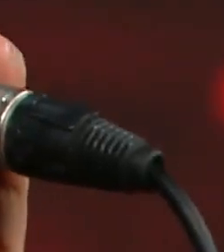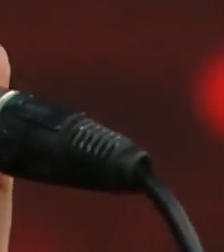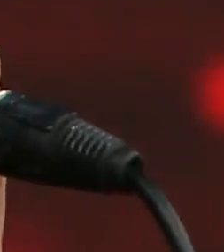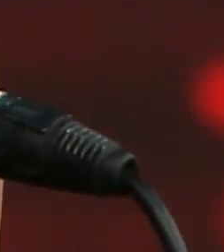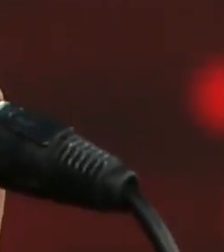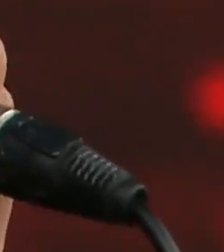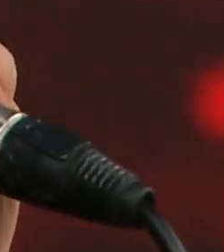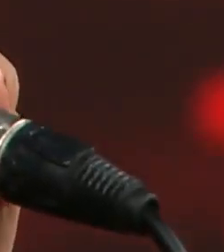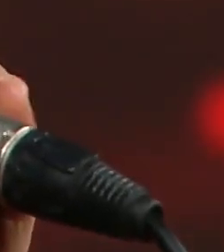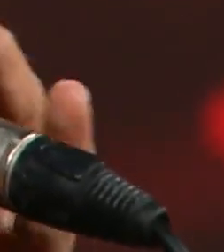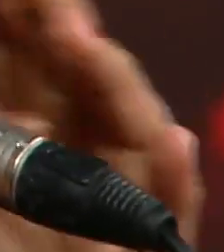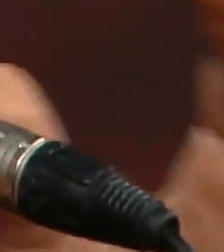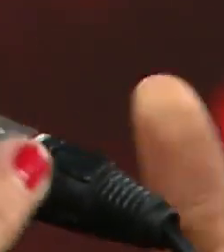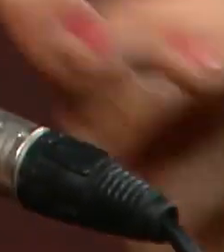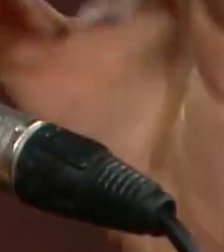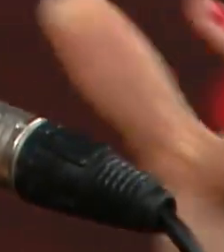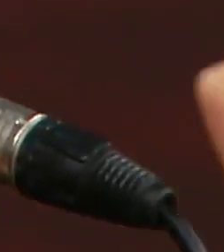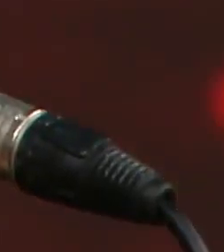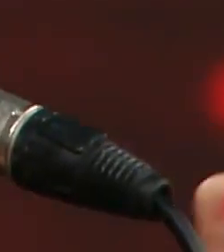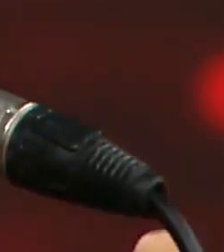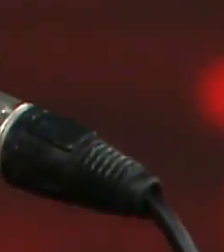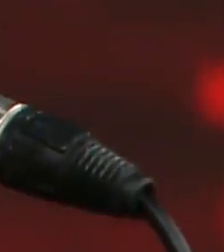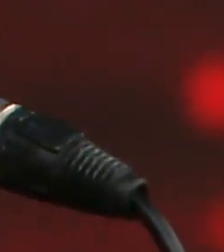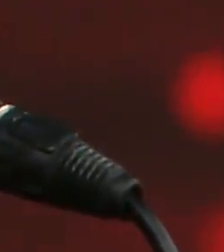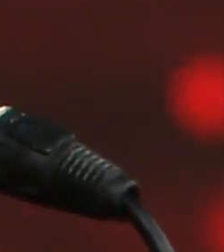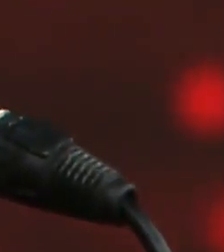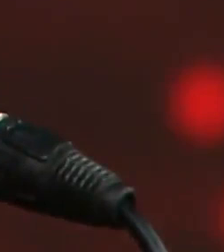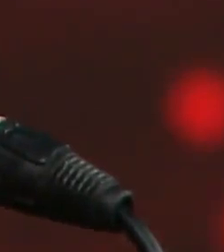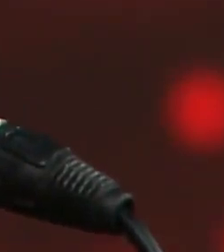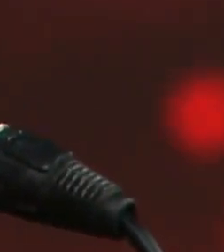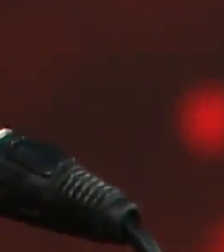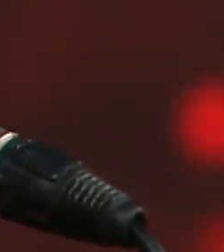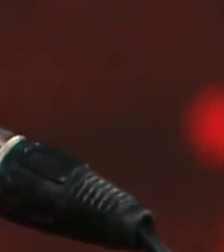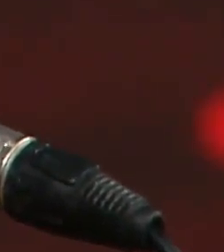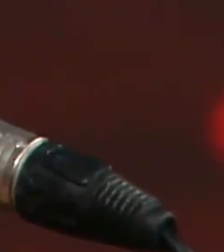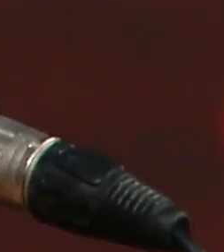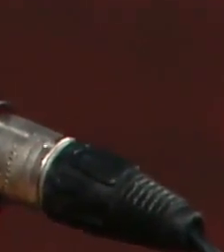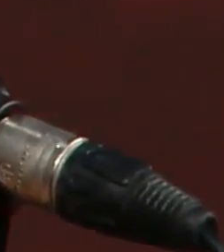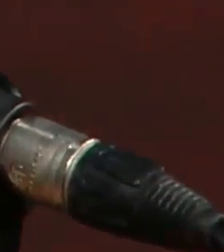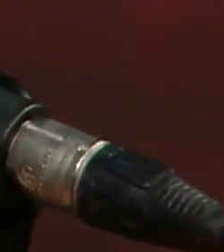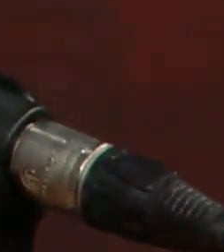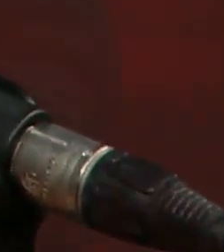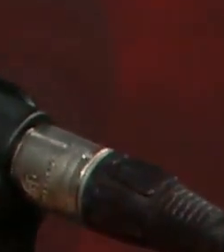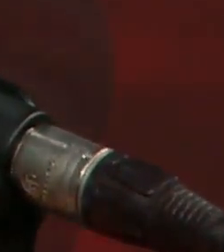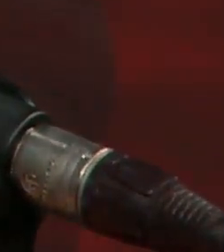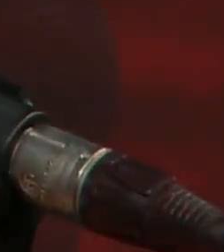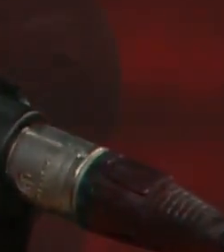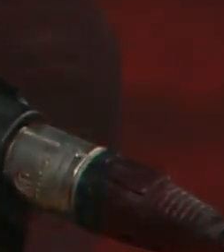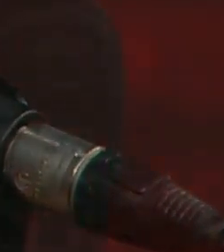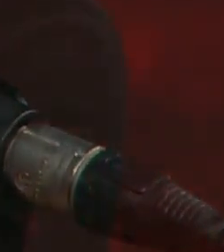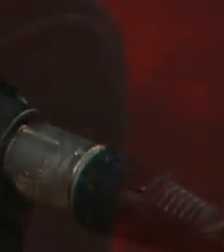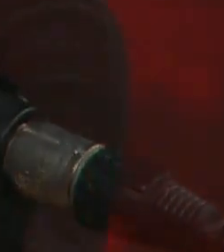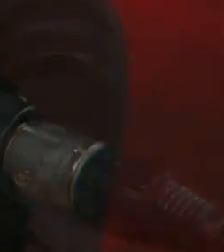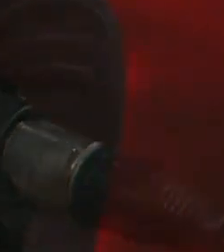nunca jamais imaginei, tendo arrancar-me do meu ser tua lembrança